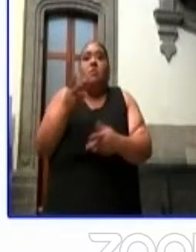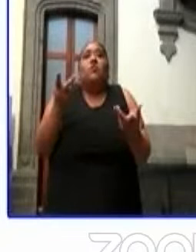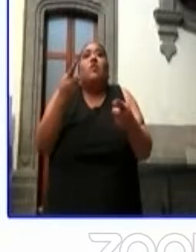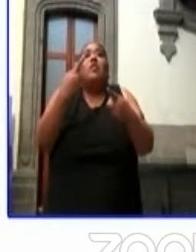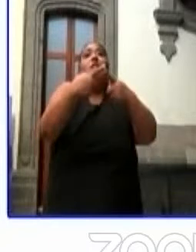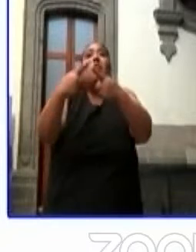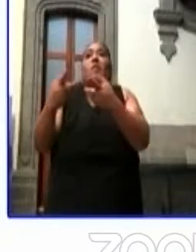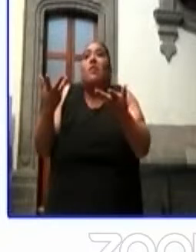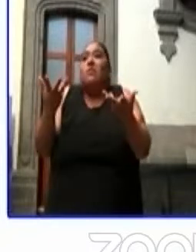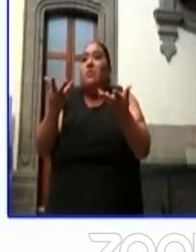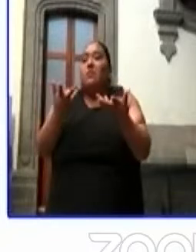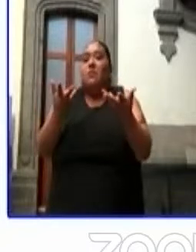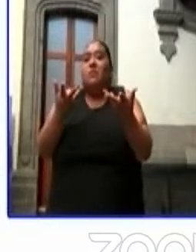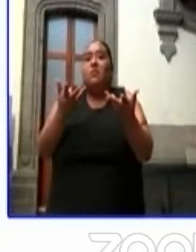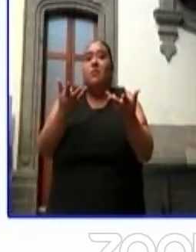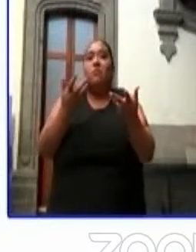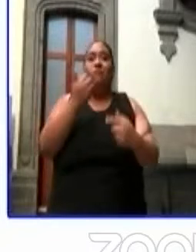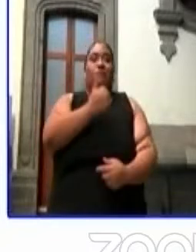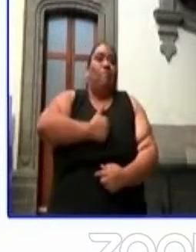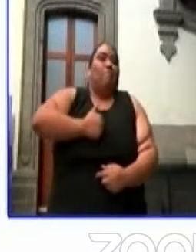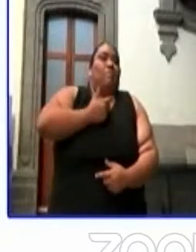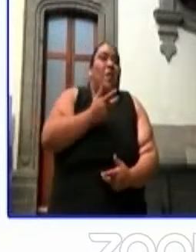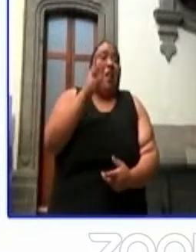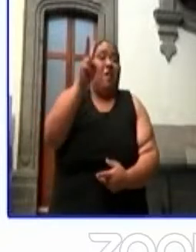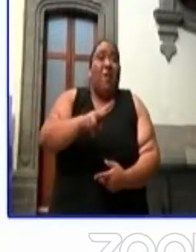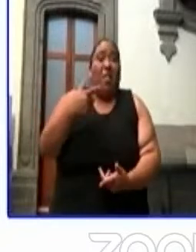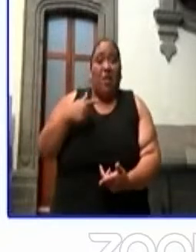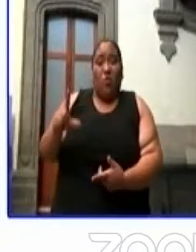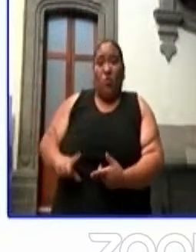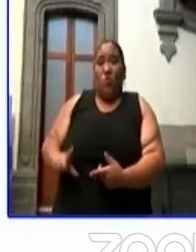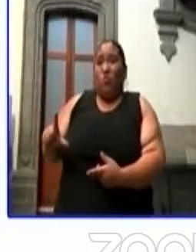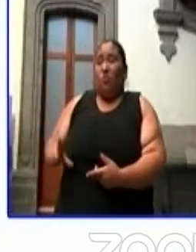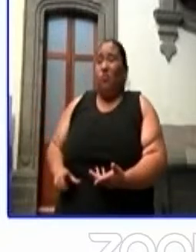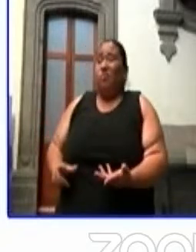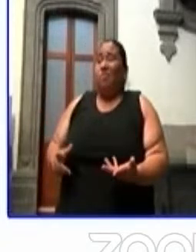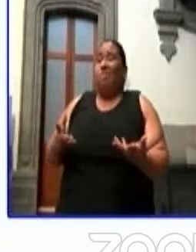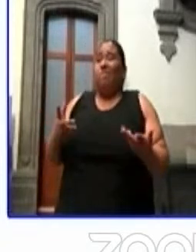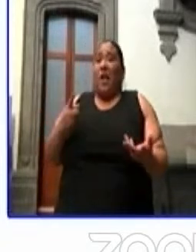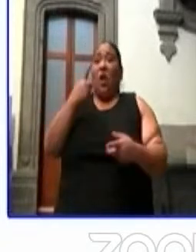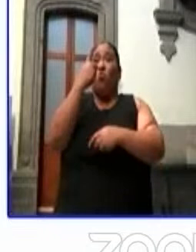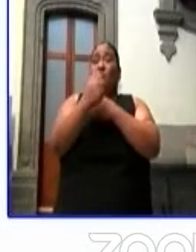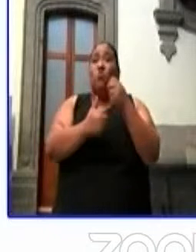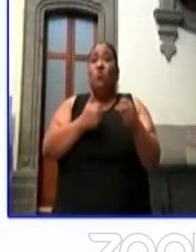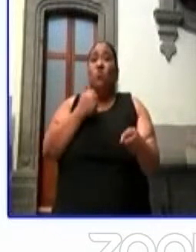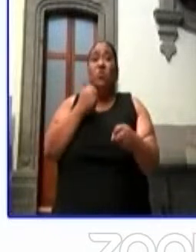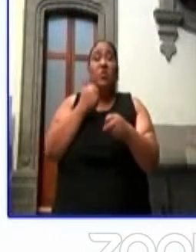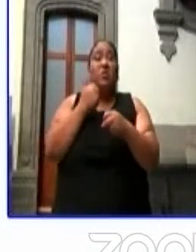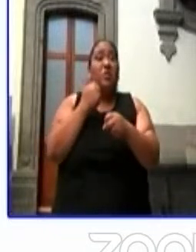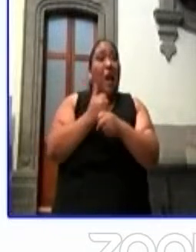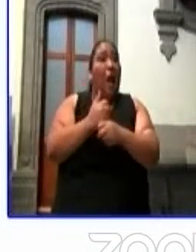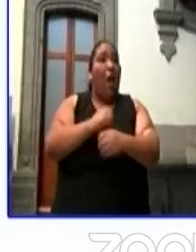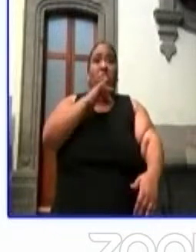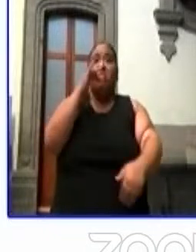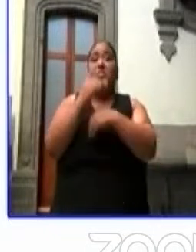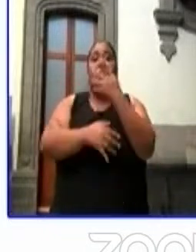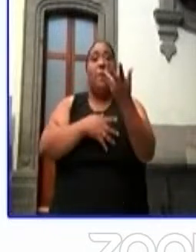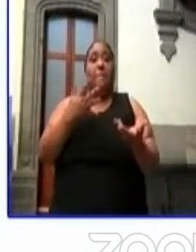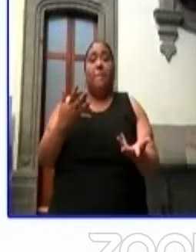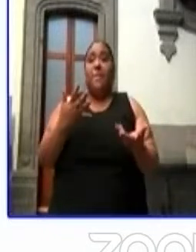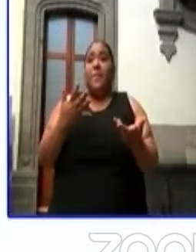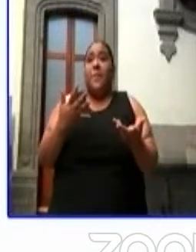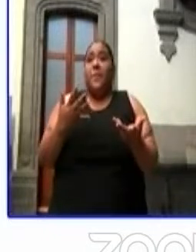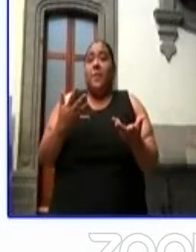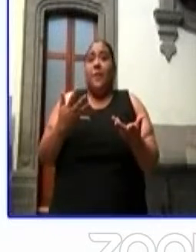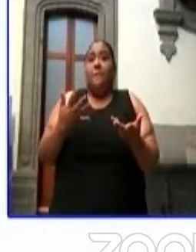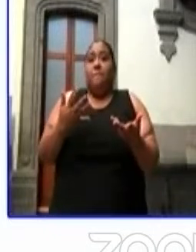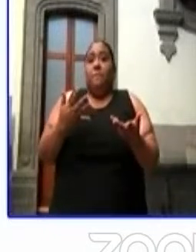Lamentablemente esta administración está a un año de salir